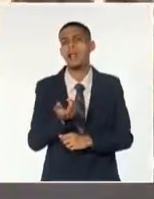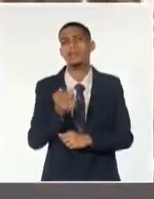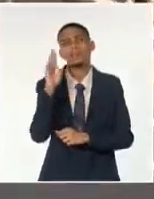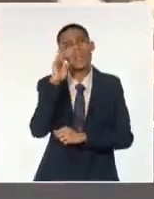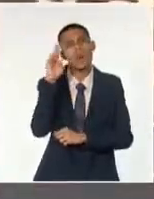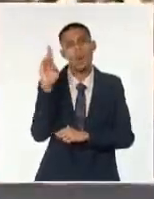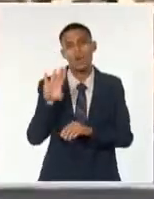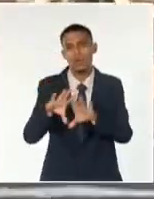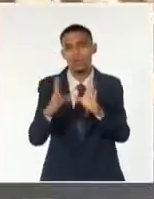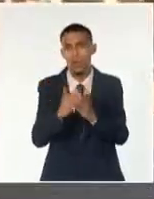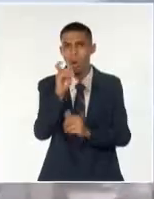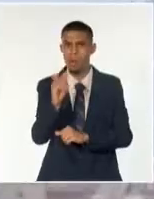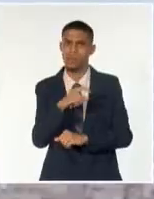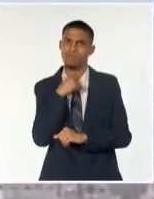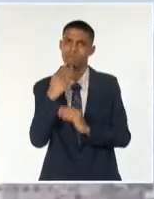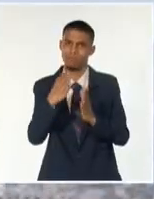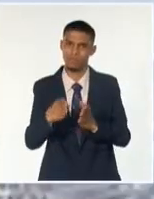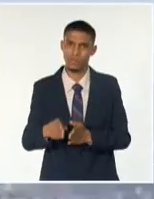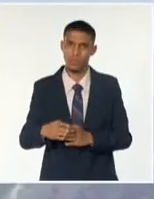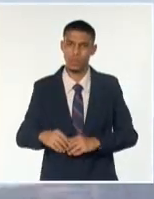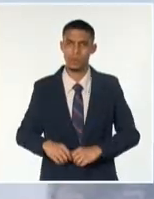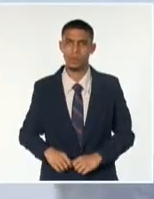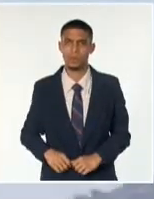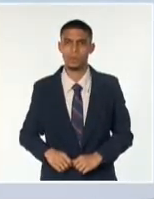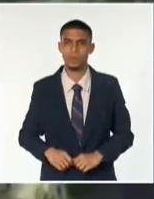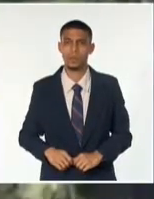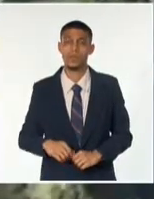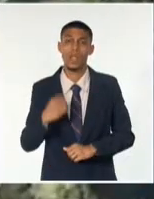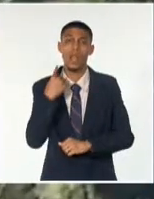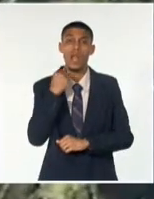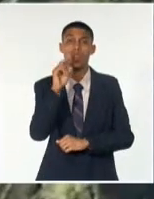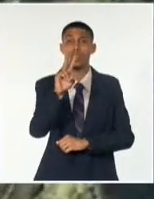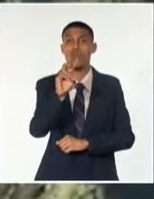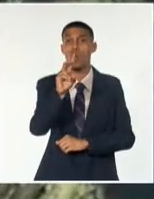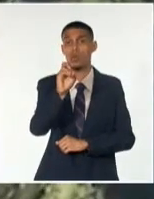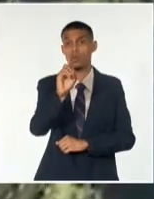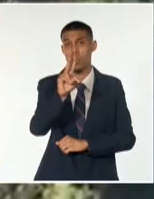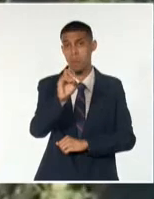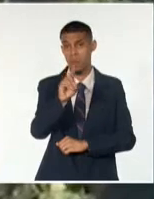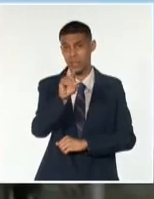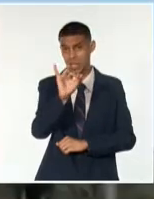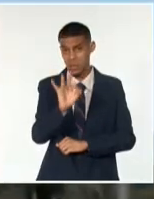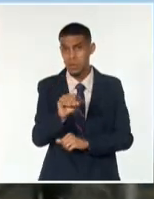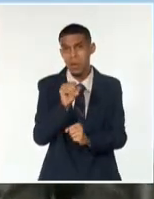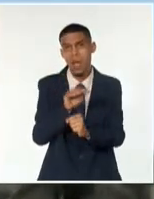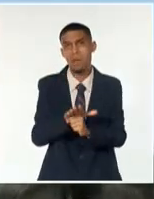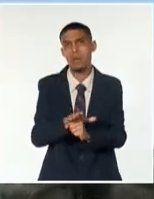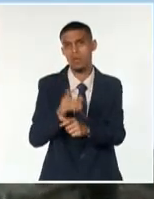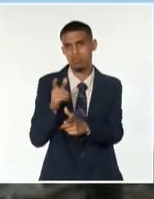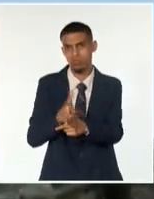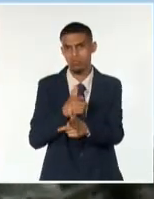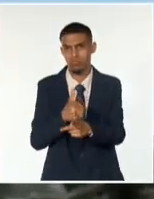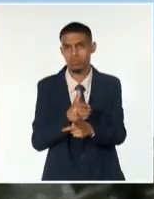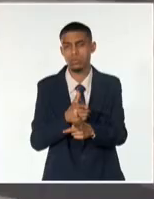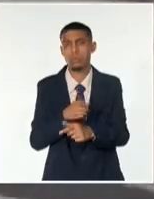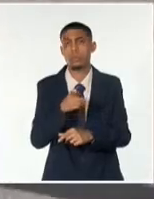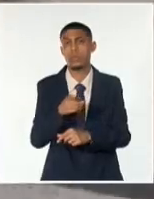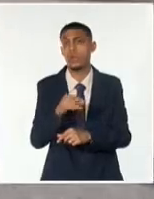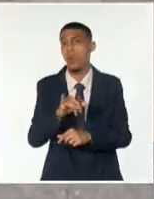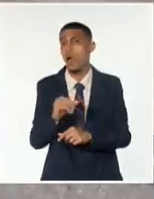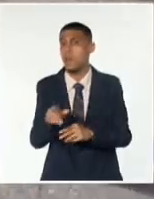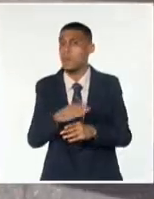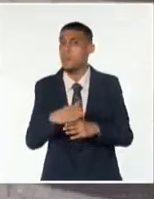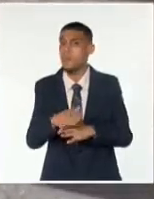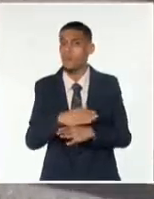uno de los más brutales desde 2018, y comprueba la persistencia de los enemigos de esta nación,